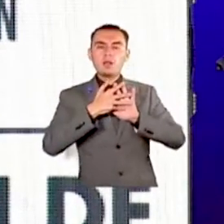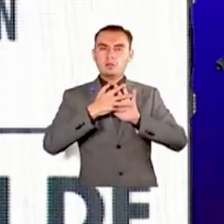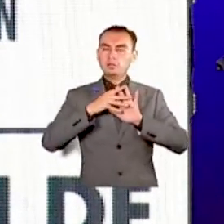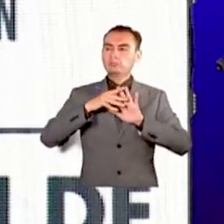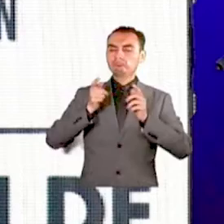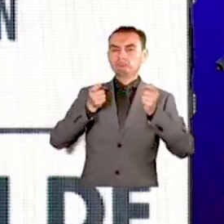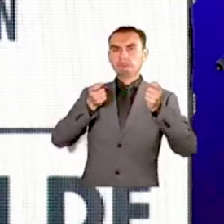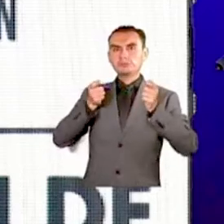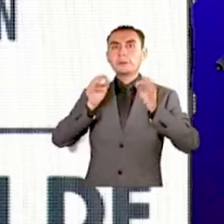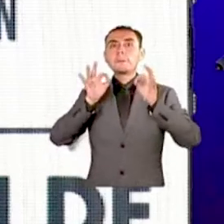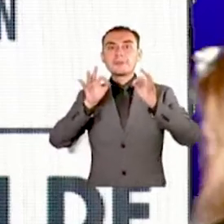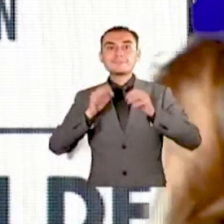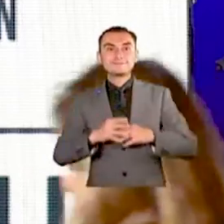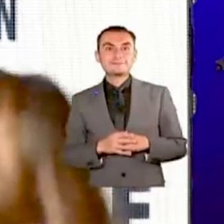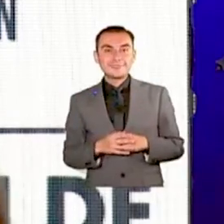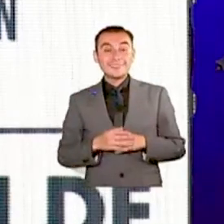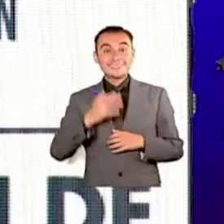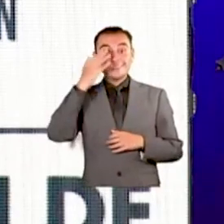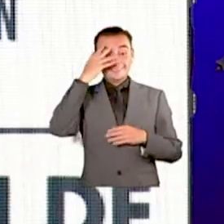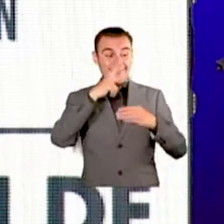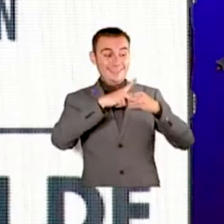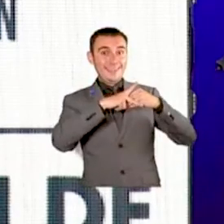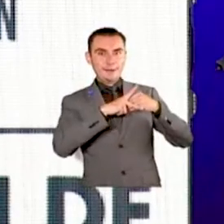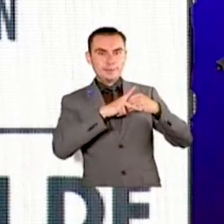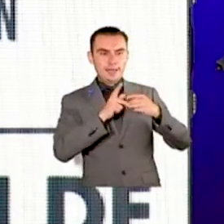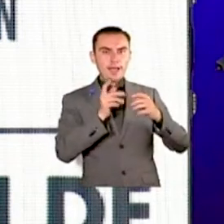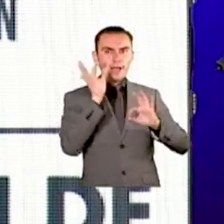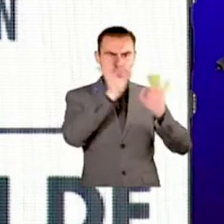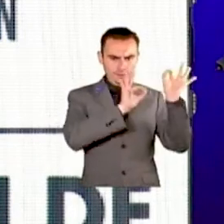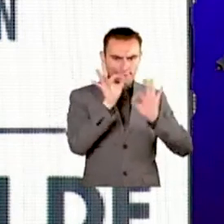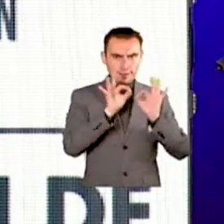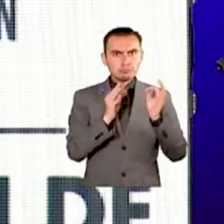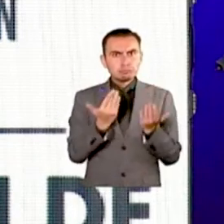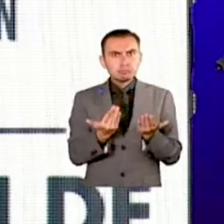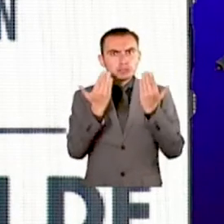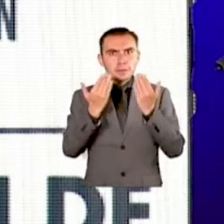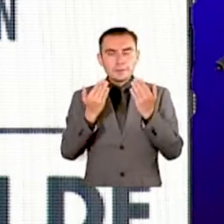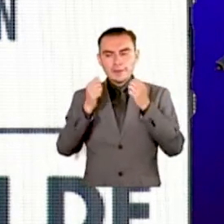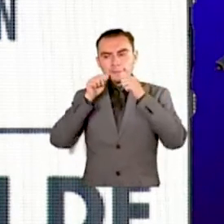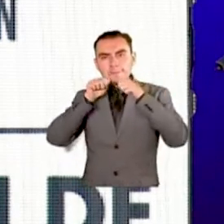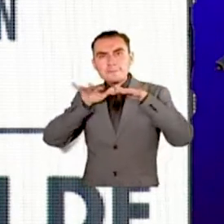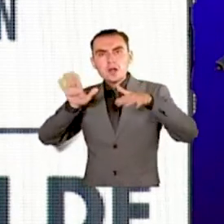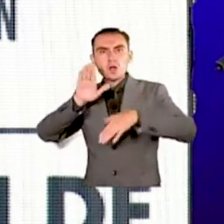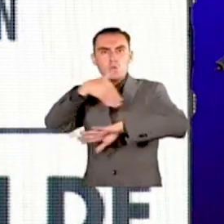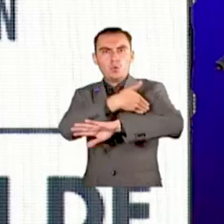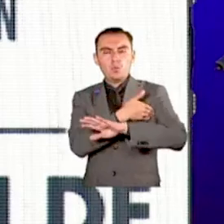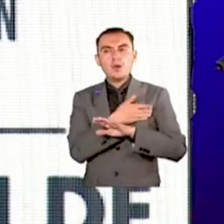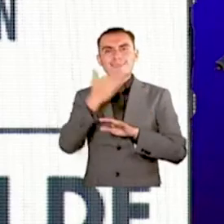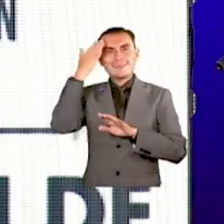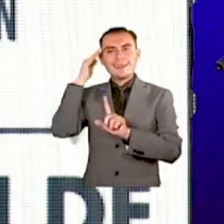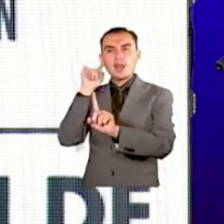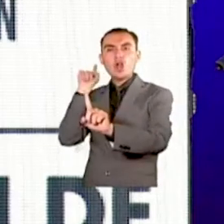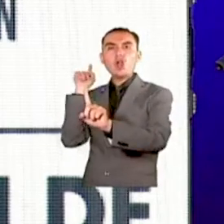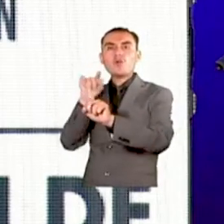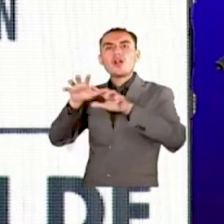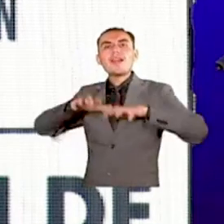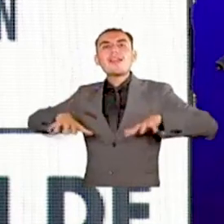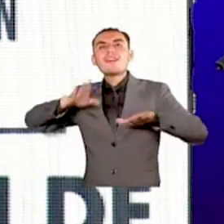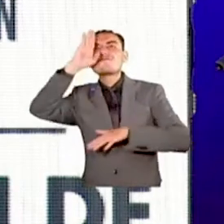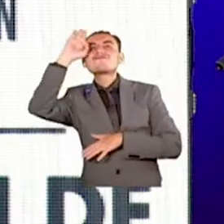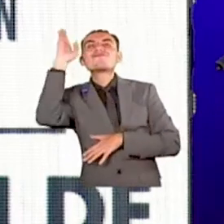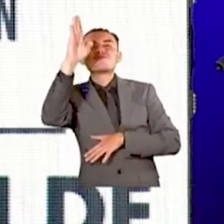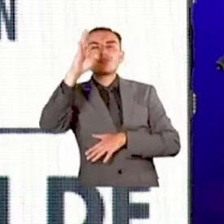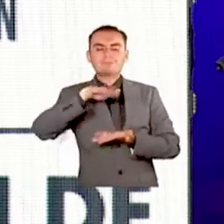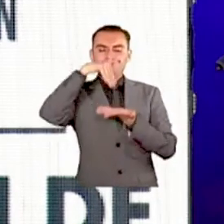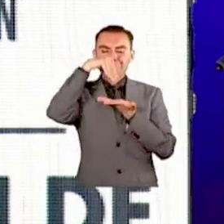gobernanza en el que se integran unas herramientas de planeación que permiten al Ministerio Público proyectar sus acciones a futuro y